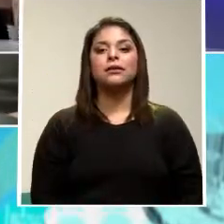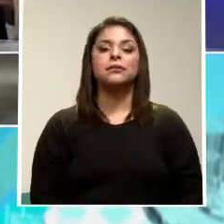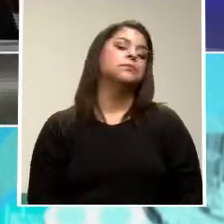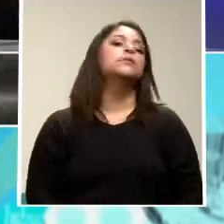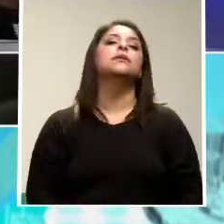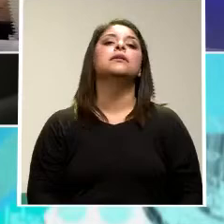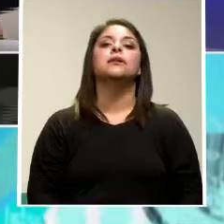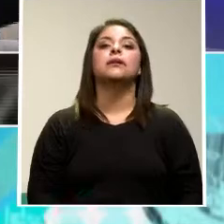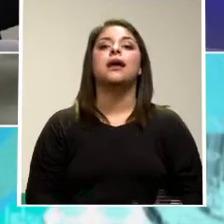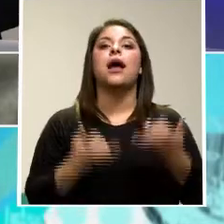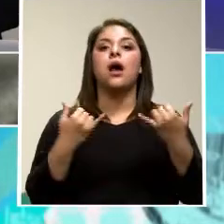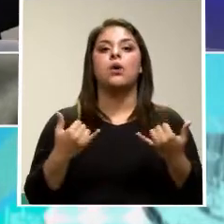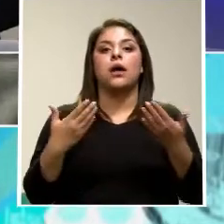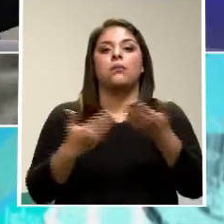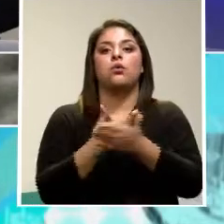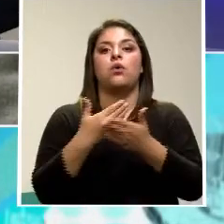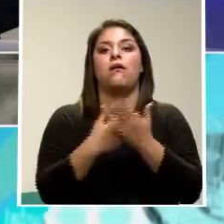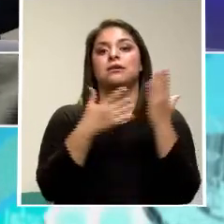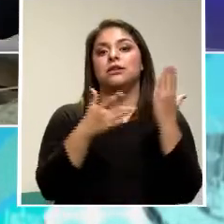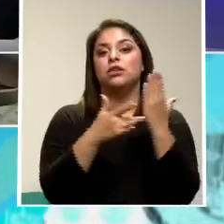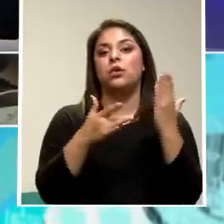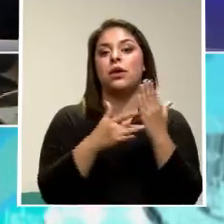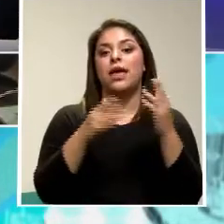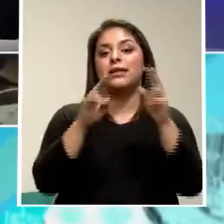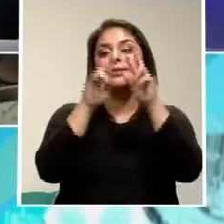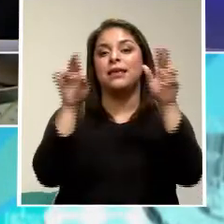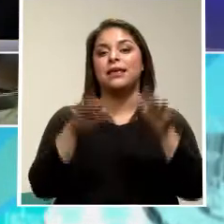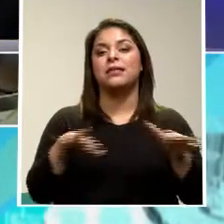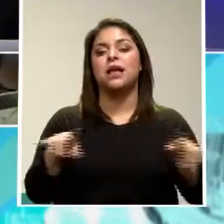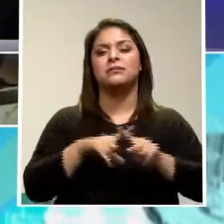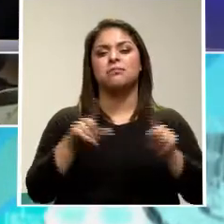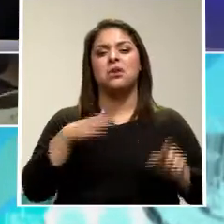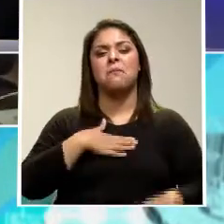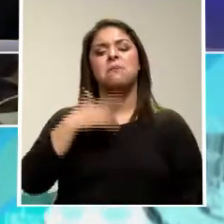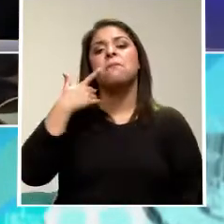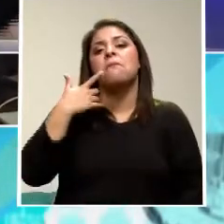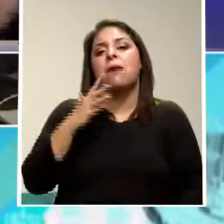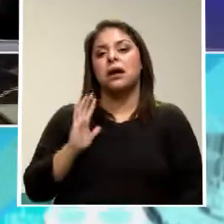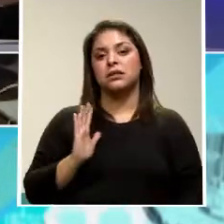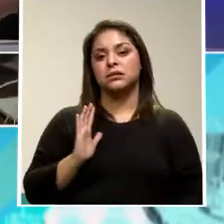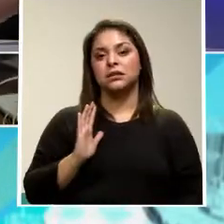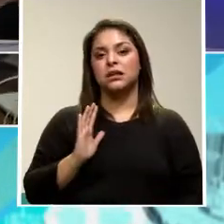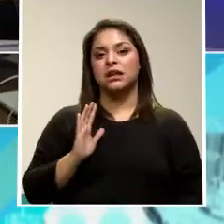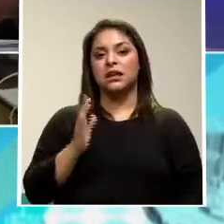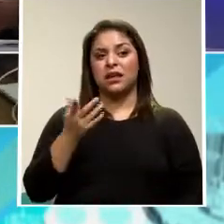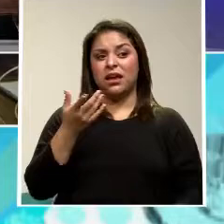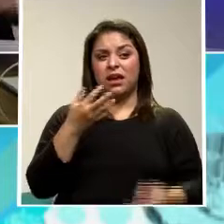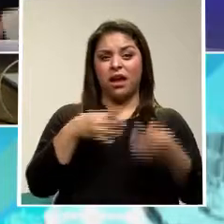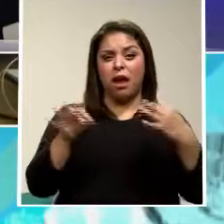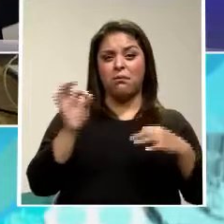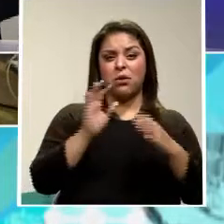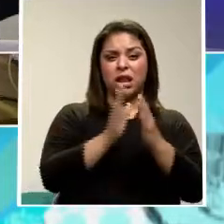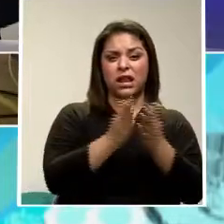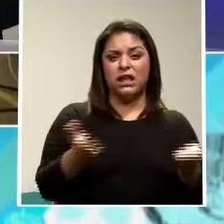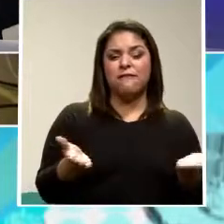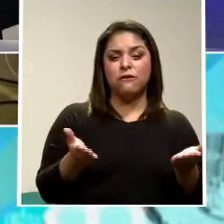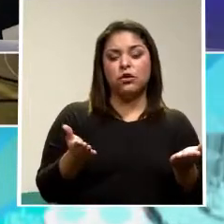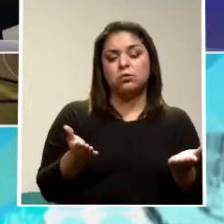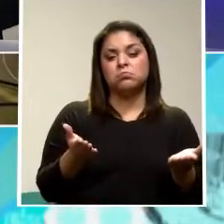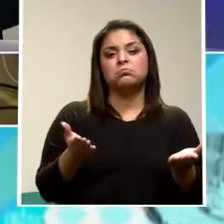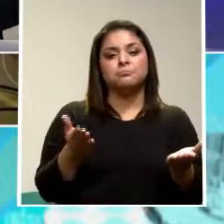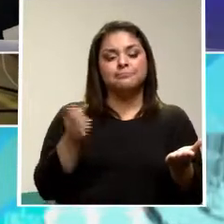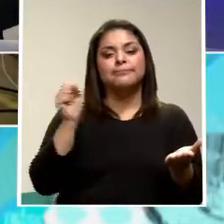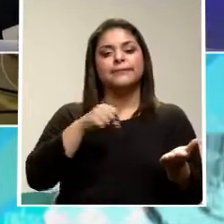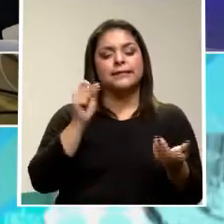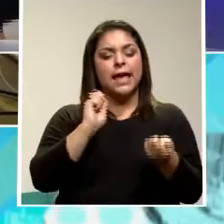nuevas tecnologías digitales, pero me parece que el lugar del libro está cambiando, ha cambiado, pero no tengo la